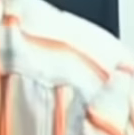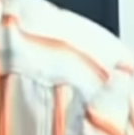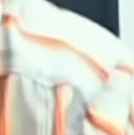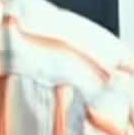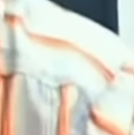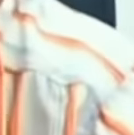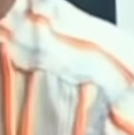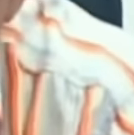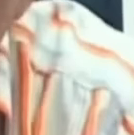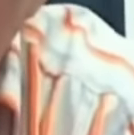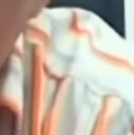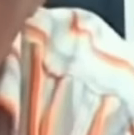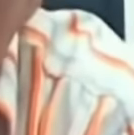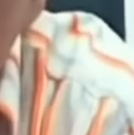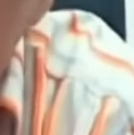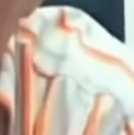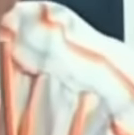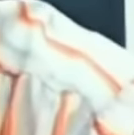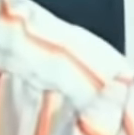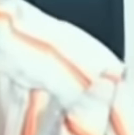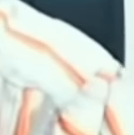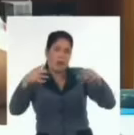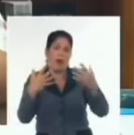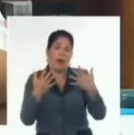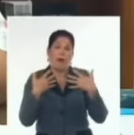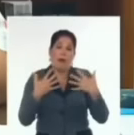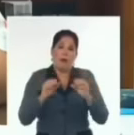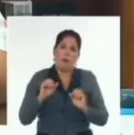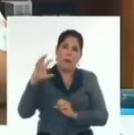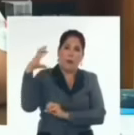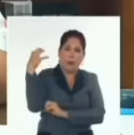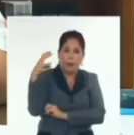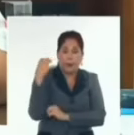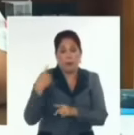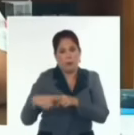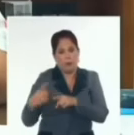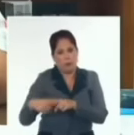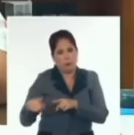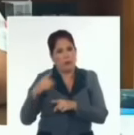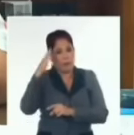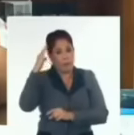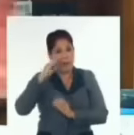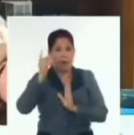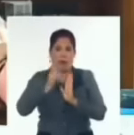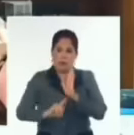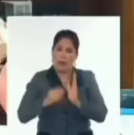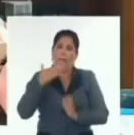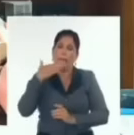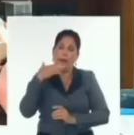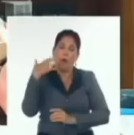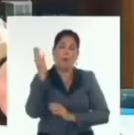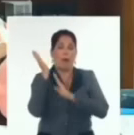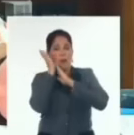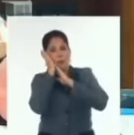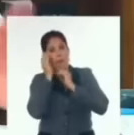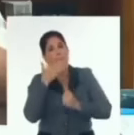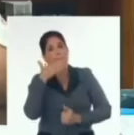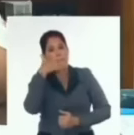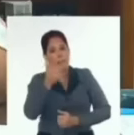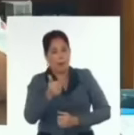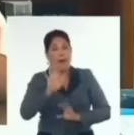de esta que empiece el domingo no sino más adelante ya con cierta seguridad una mejor estabilidad en el